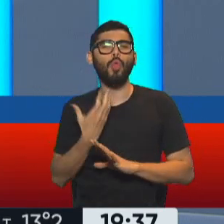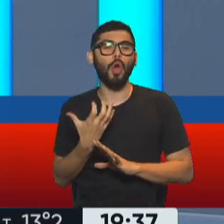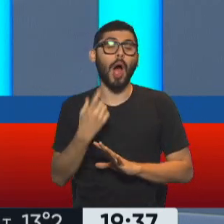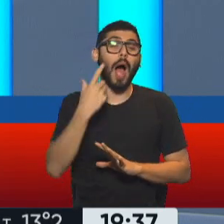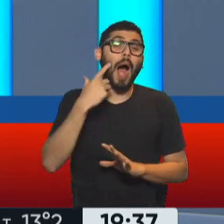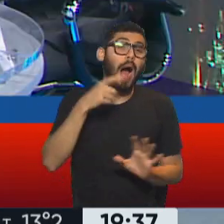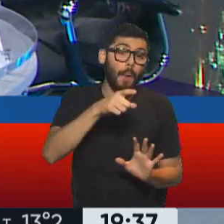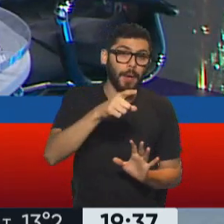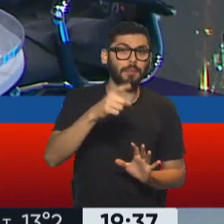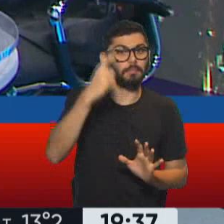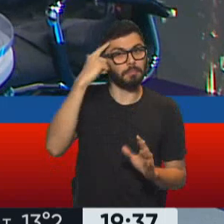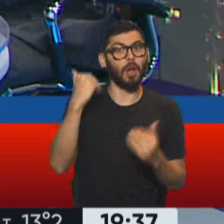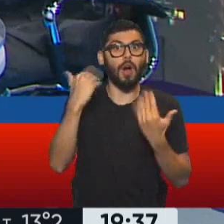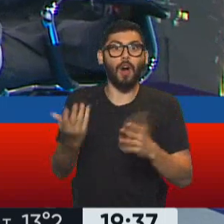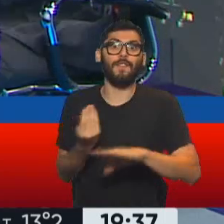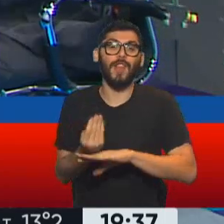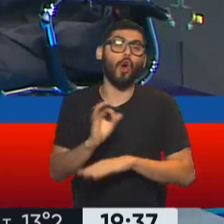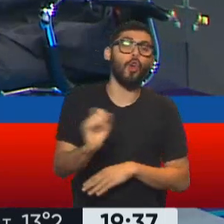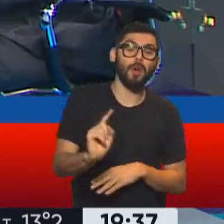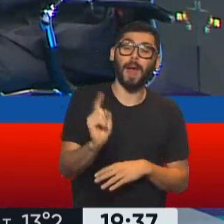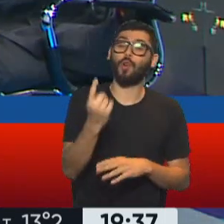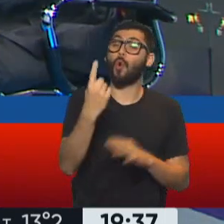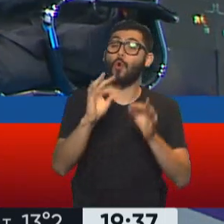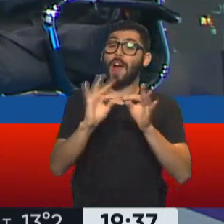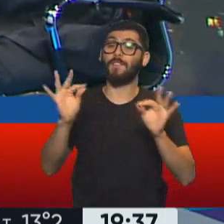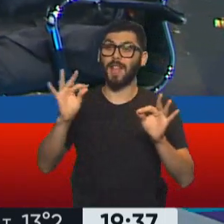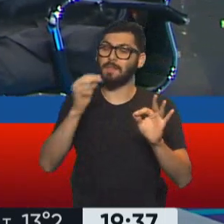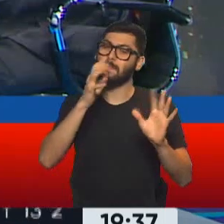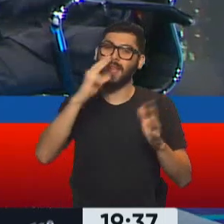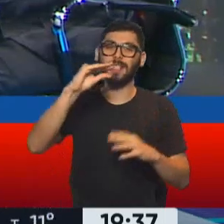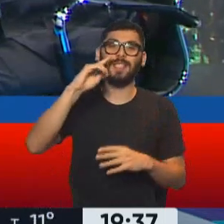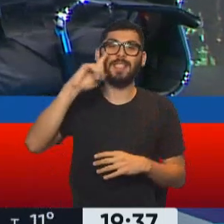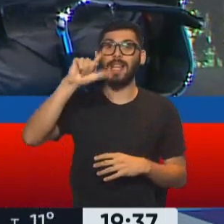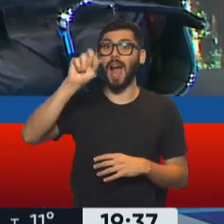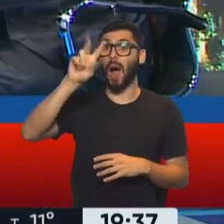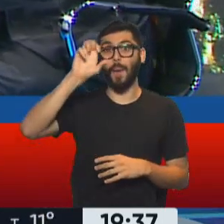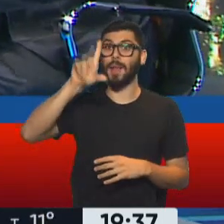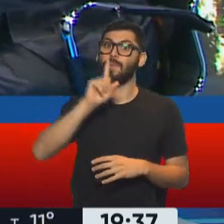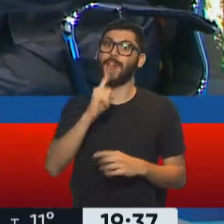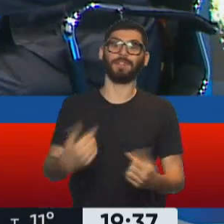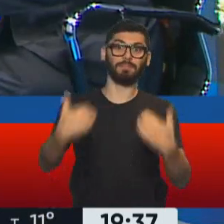te convence que va a ser candidato no aquí en el medio deja una perla medio de chile a ver por qué habla en tercera persona